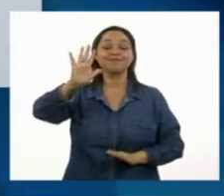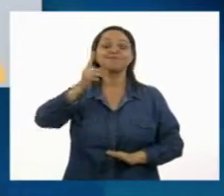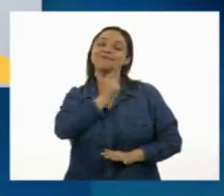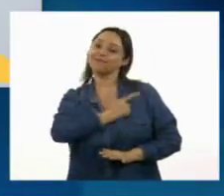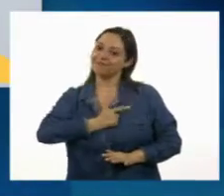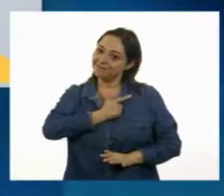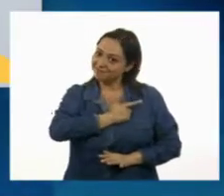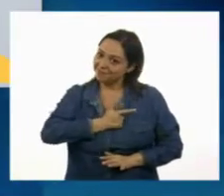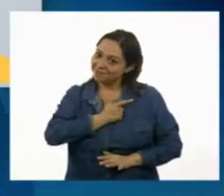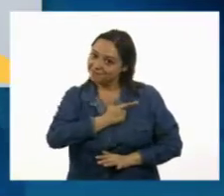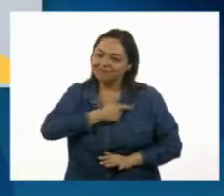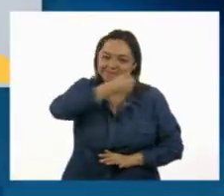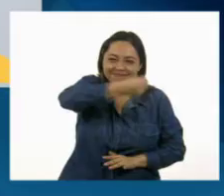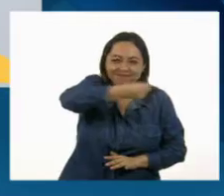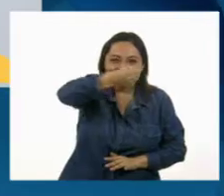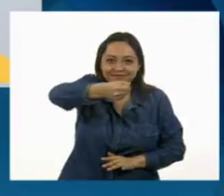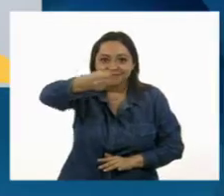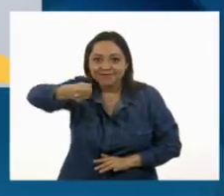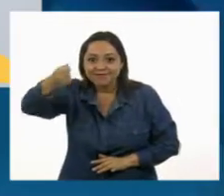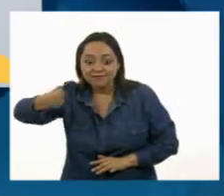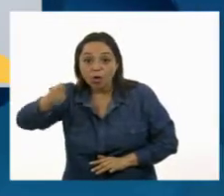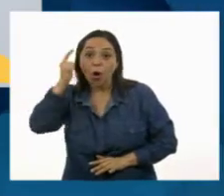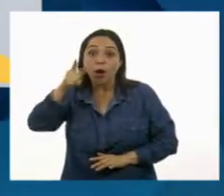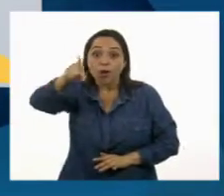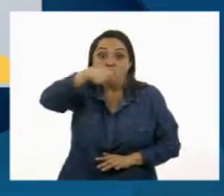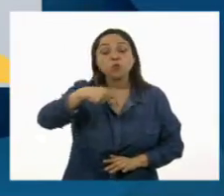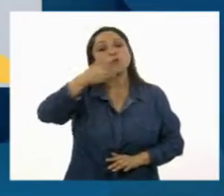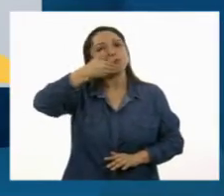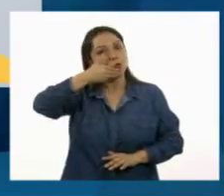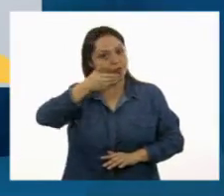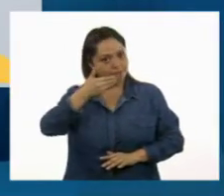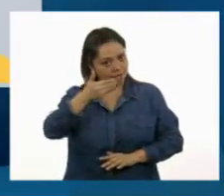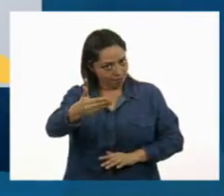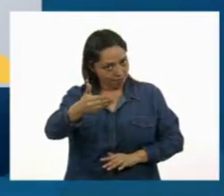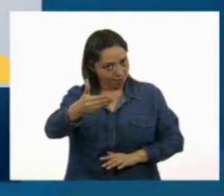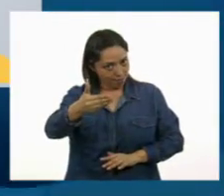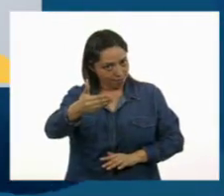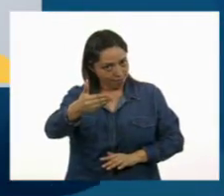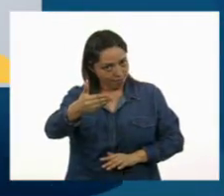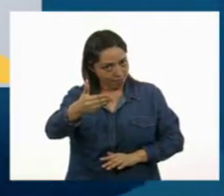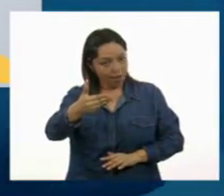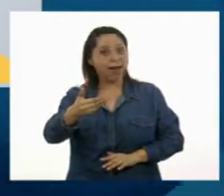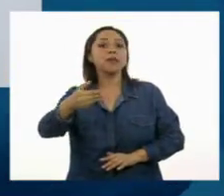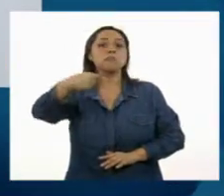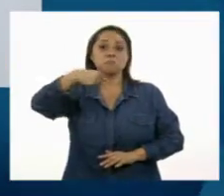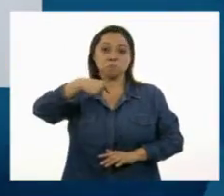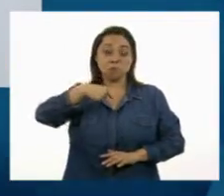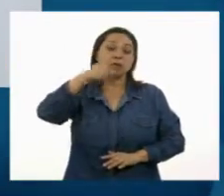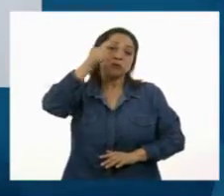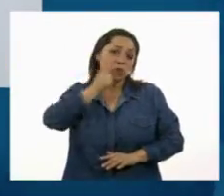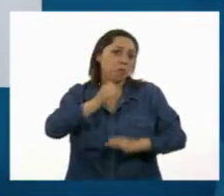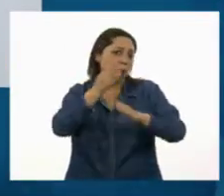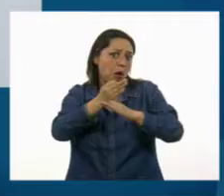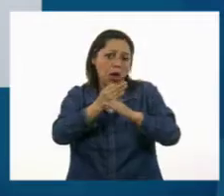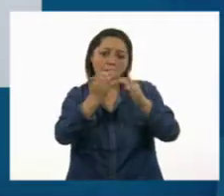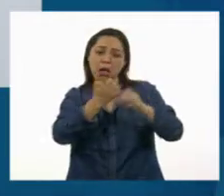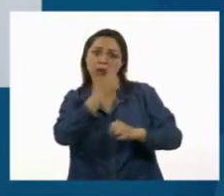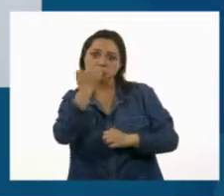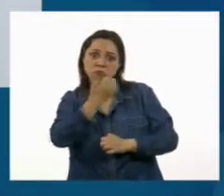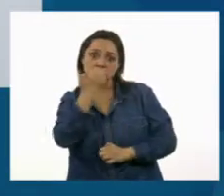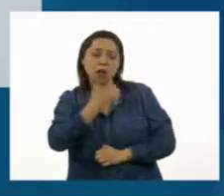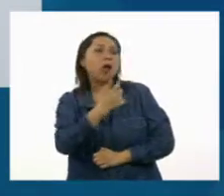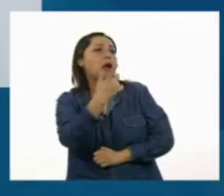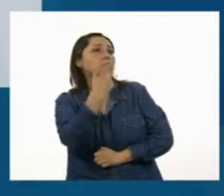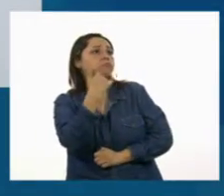da mucho gusto saludarlos. Espero que estén muy bien. Qué bueno que vemos la escuela en la tele y